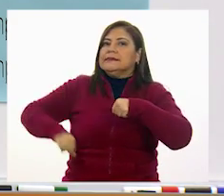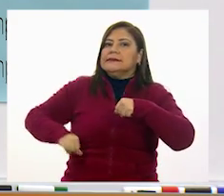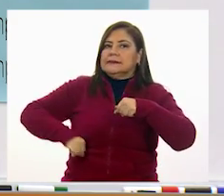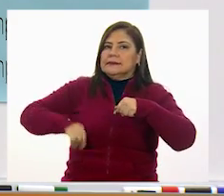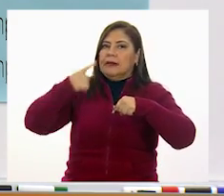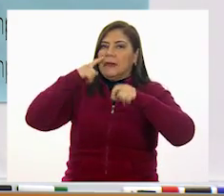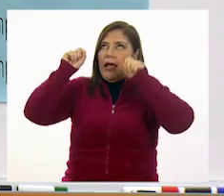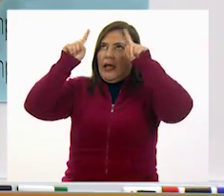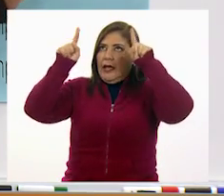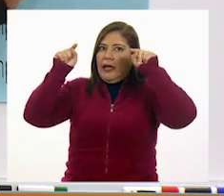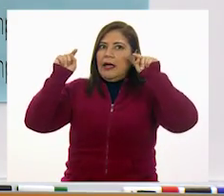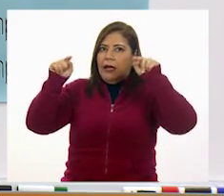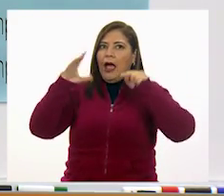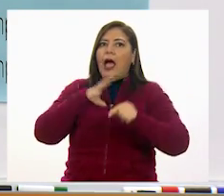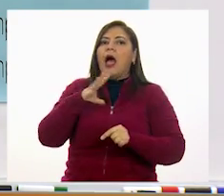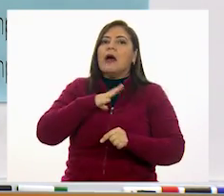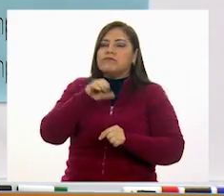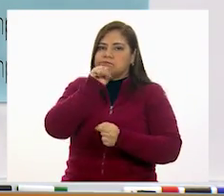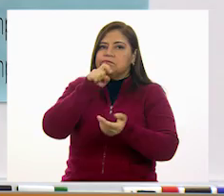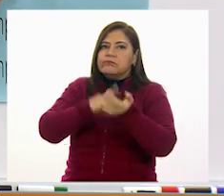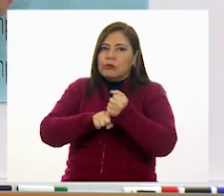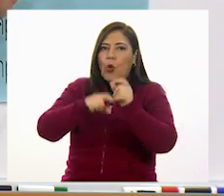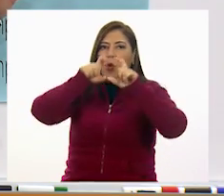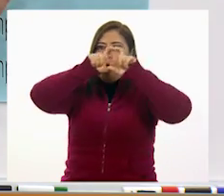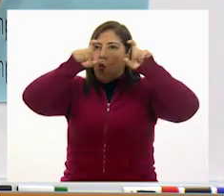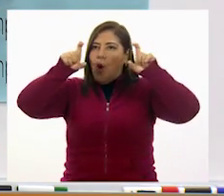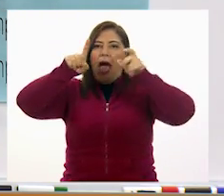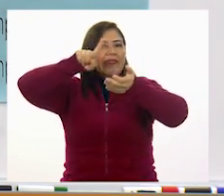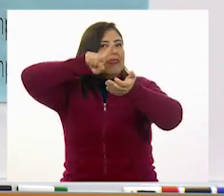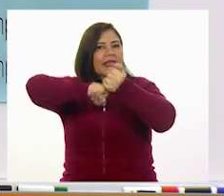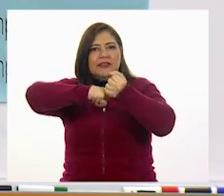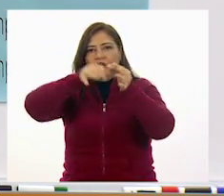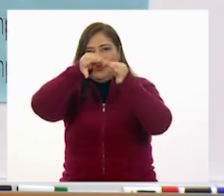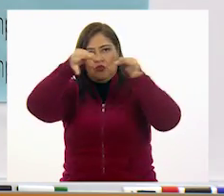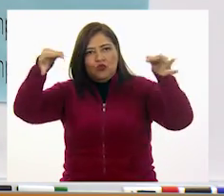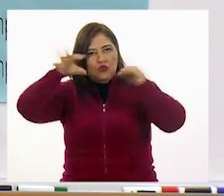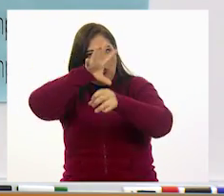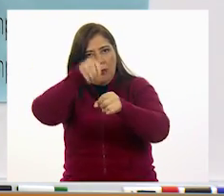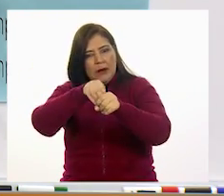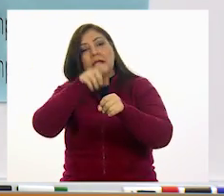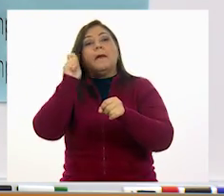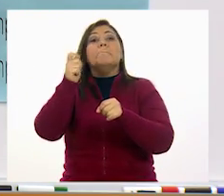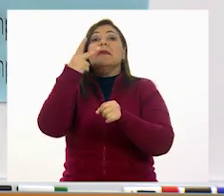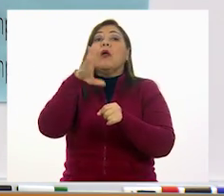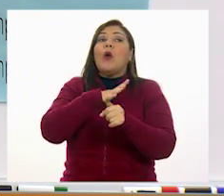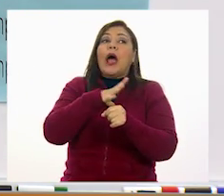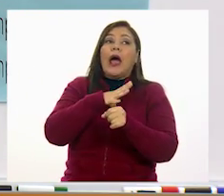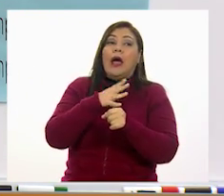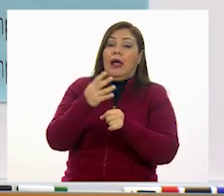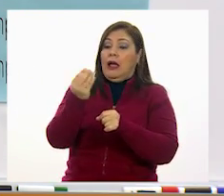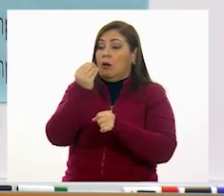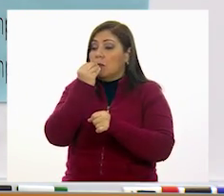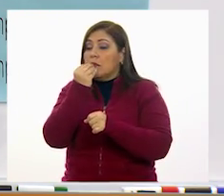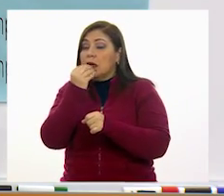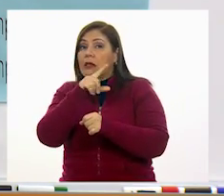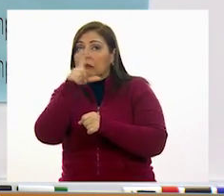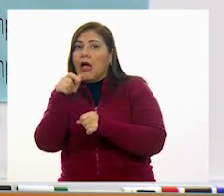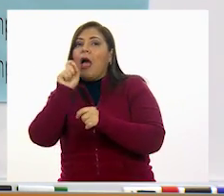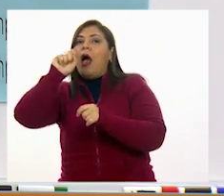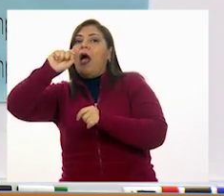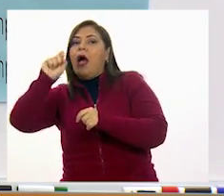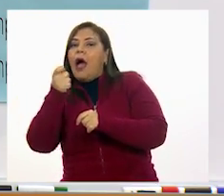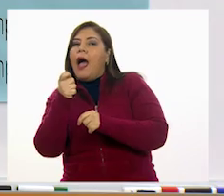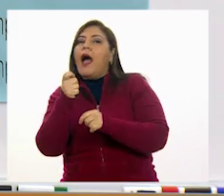porque tenemos los signos de admiración que cierran toda la oración. Sí, y además hay una coma después de comer. Entonces le